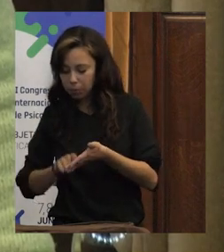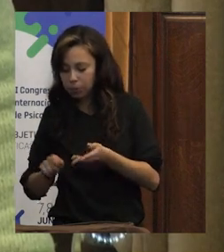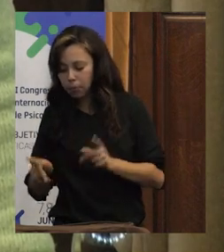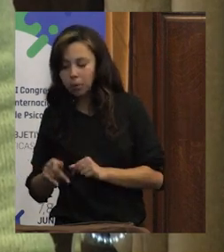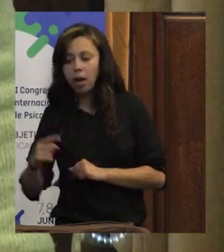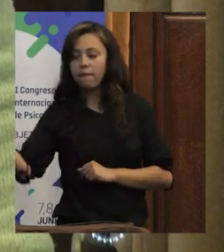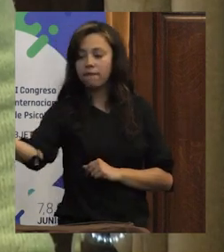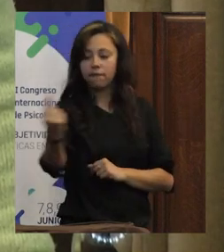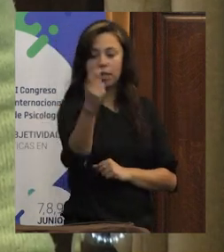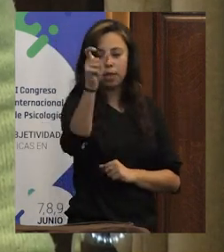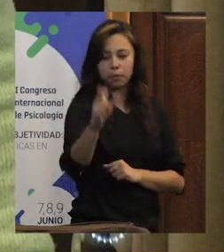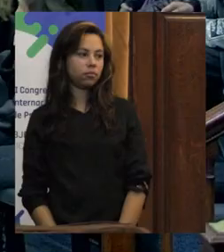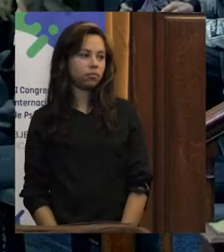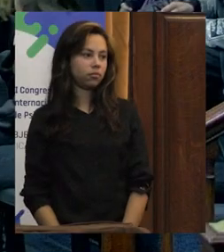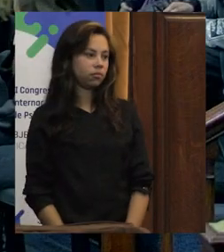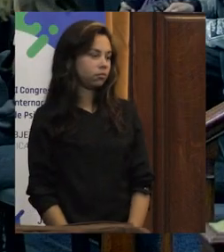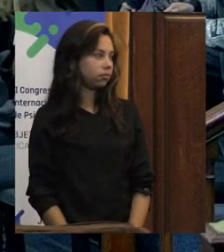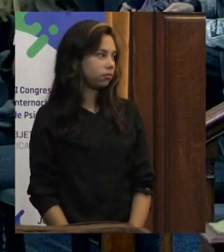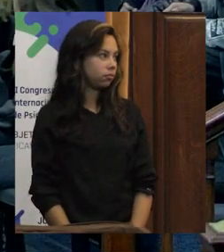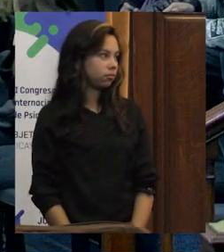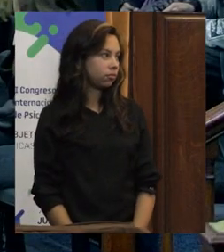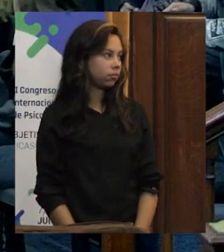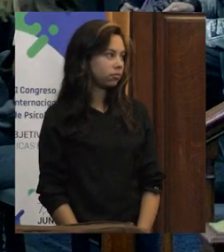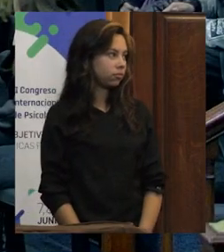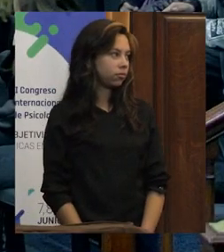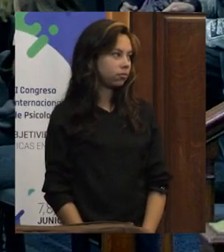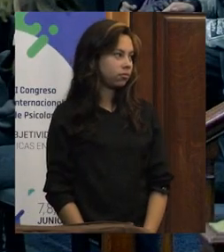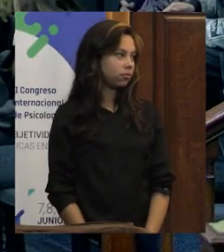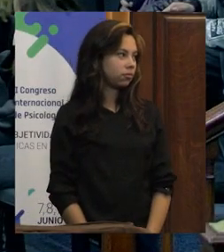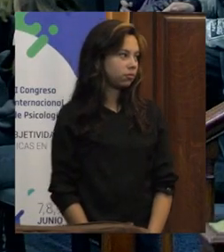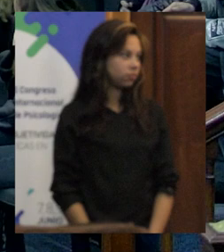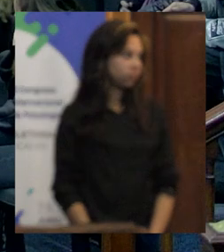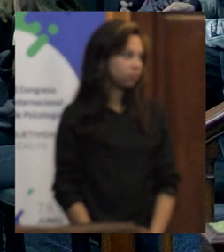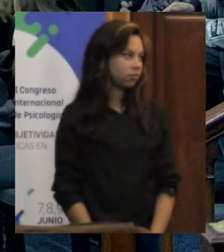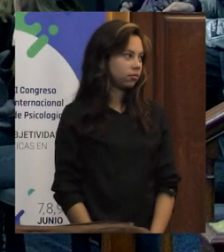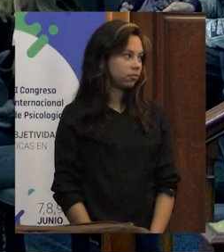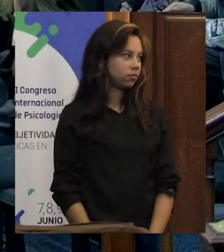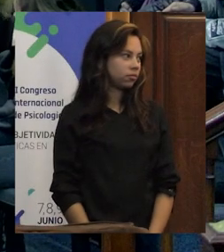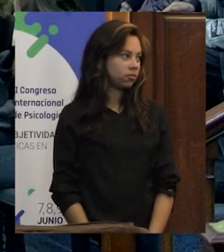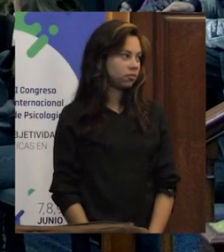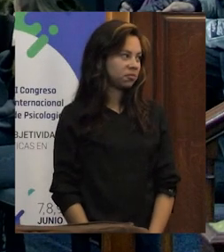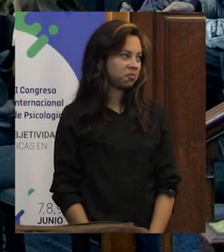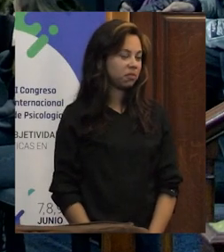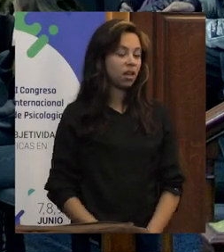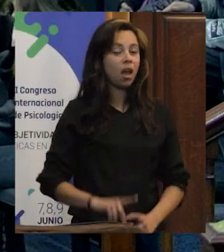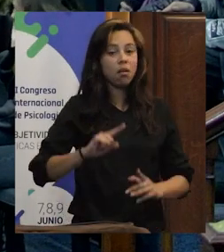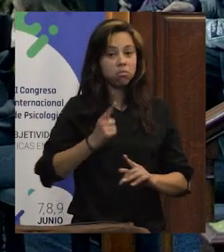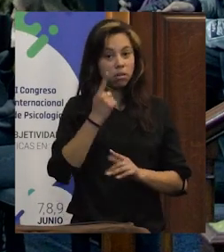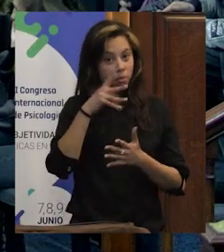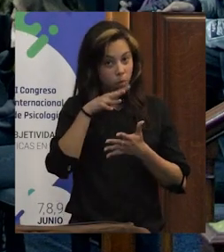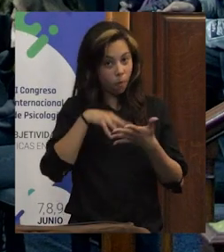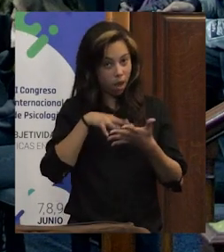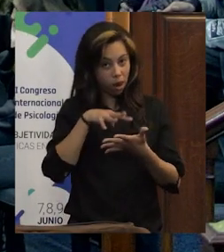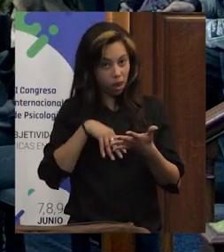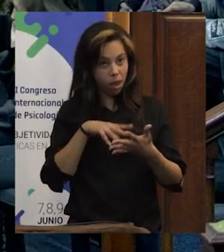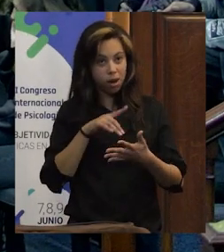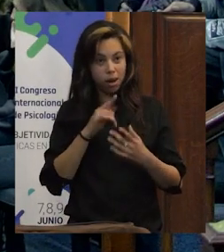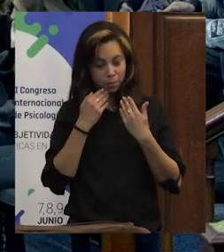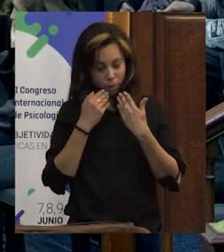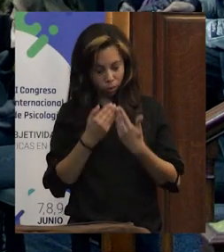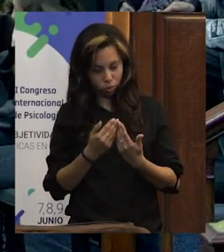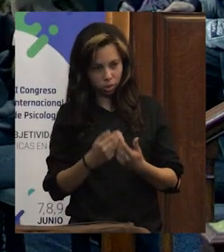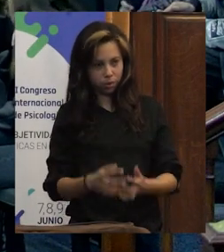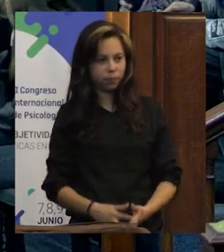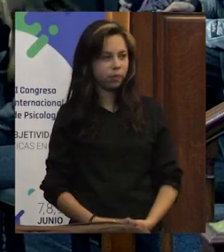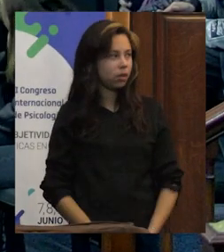a levantarlo. Voy a intentar leer la pregunta y dime si está correcta.